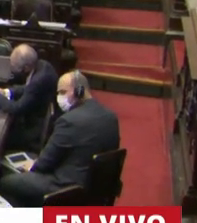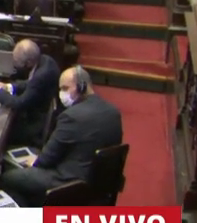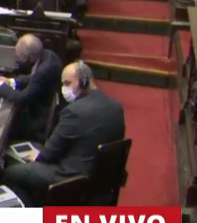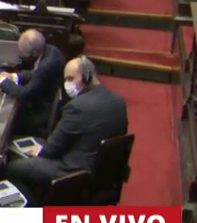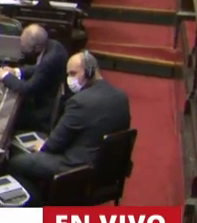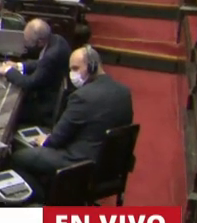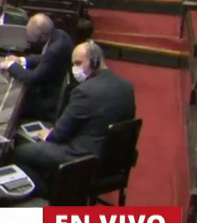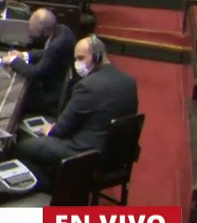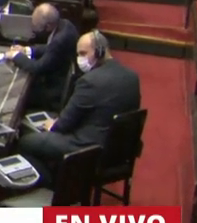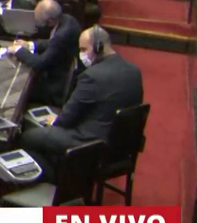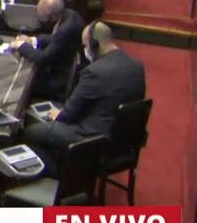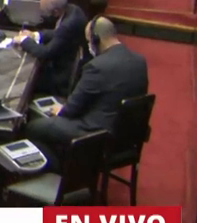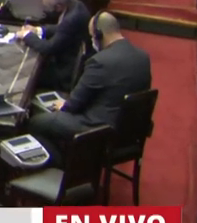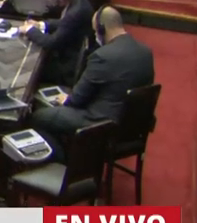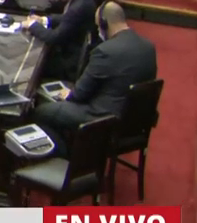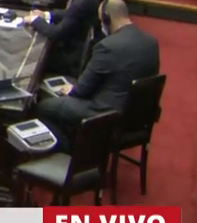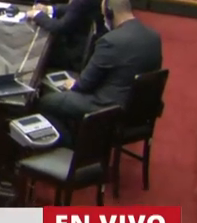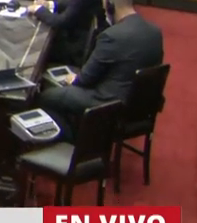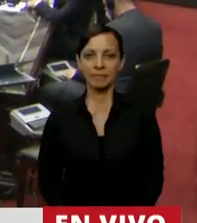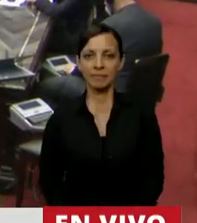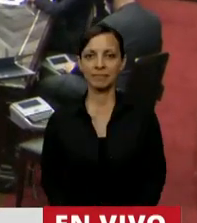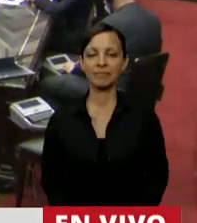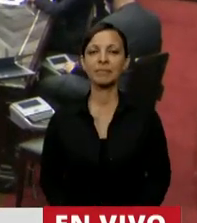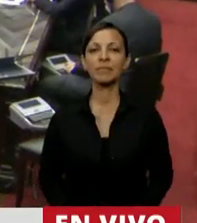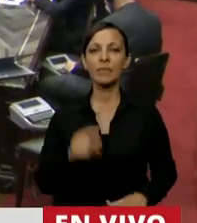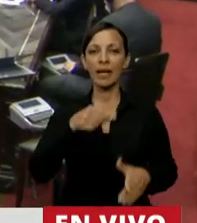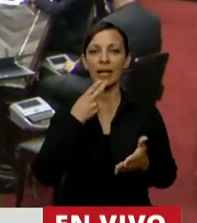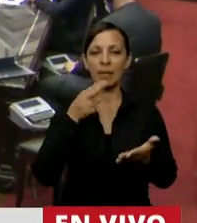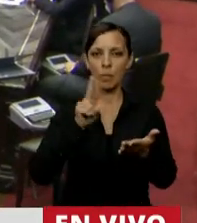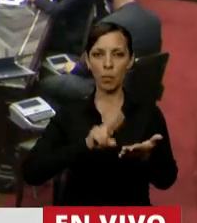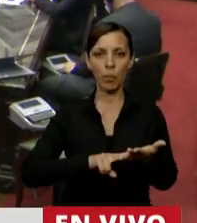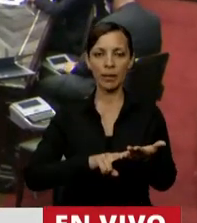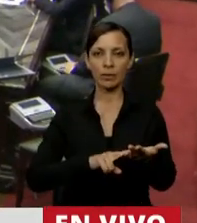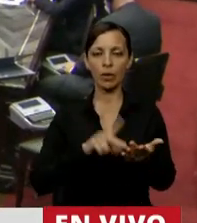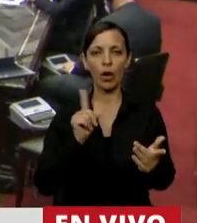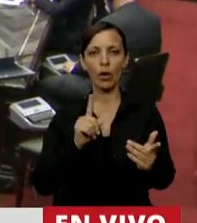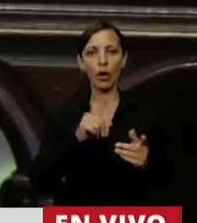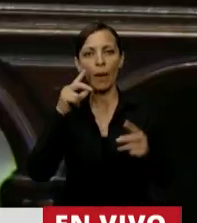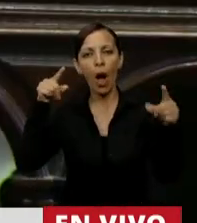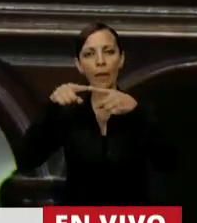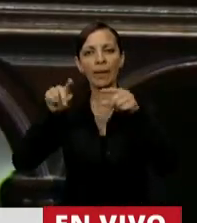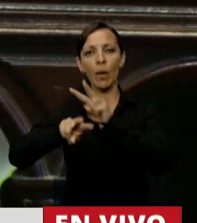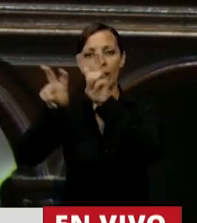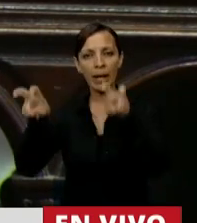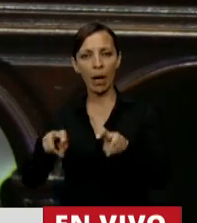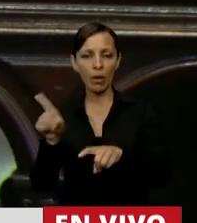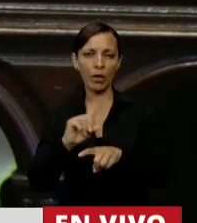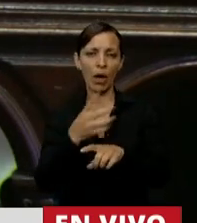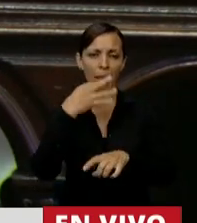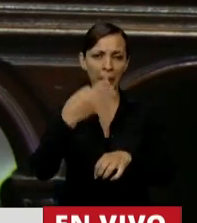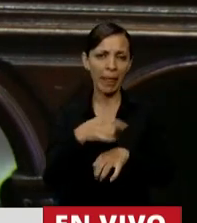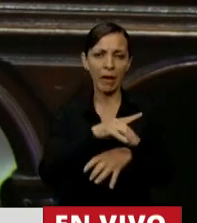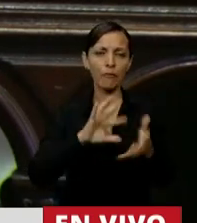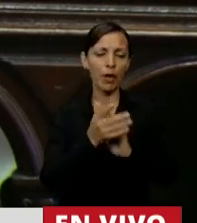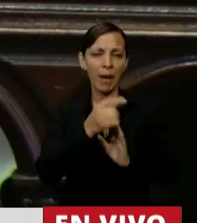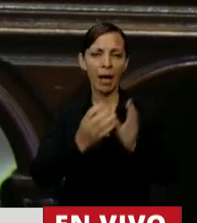Queremos sesiones presenciales. Este impuesto, señor presidente, no tiene una vocación recaudatoria. Es de tan mala factura